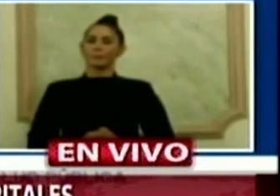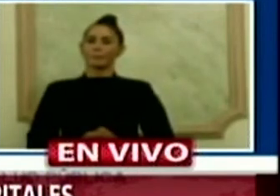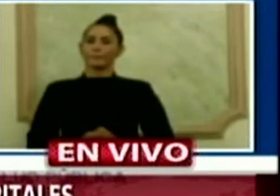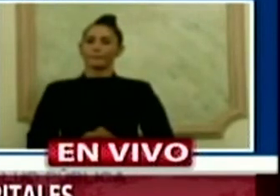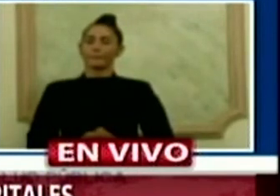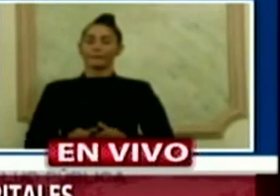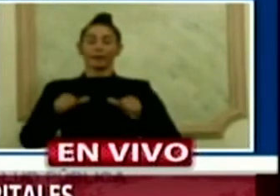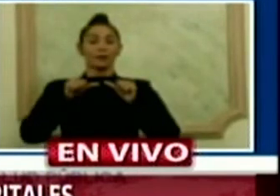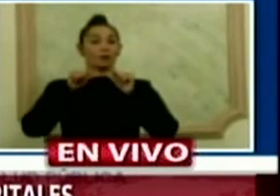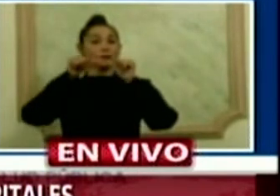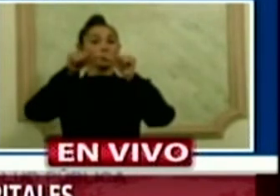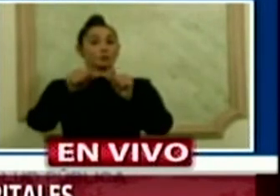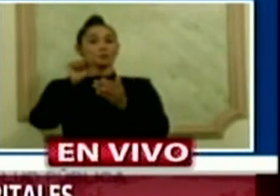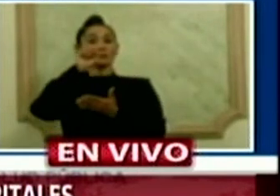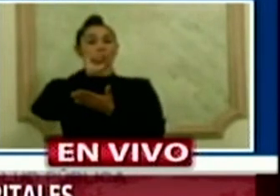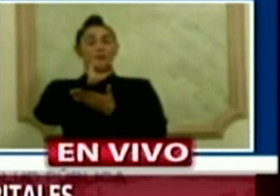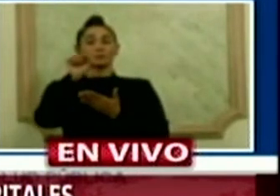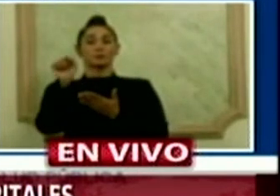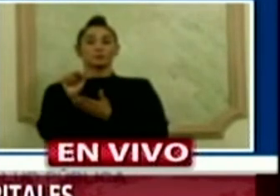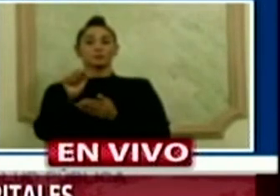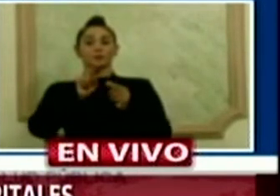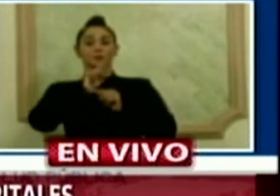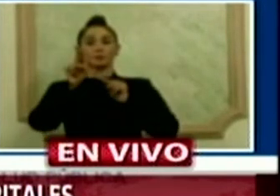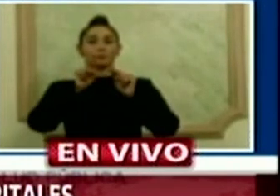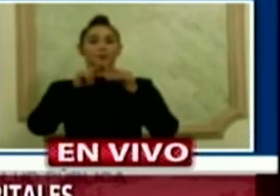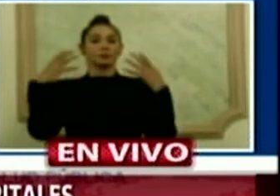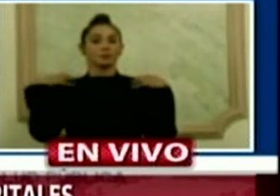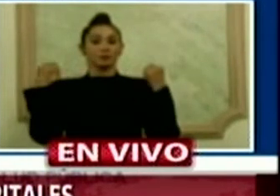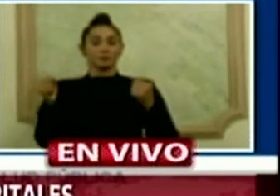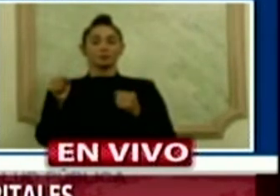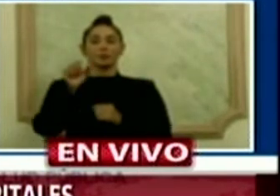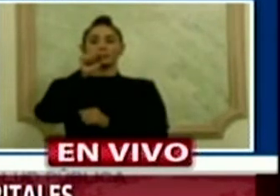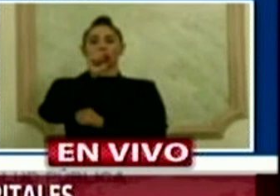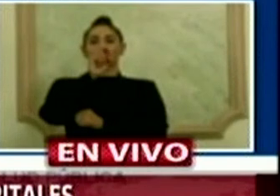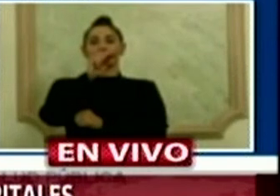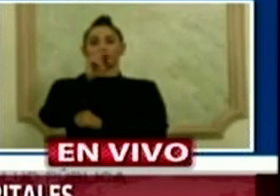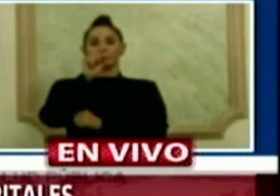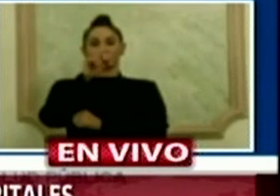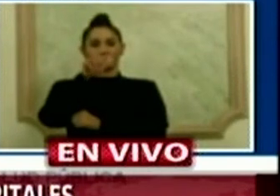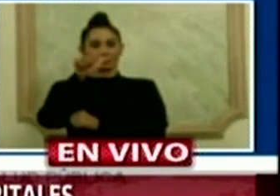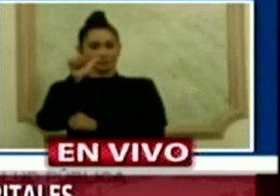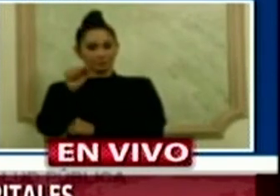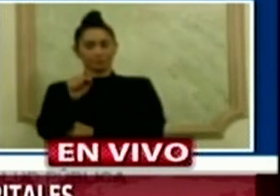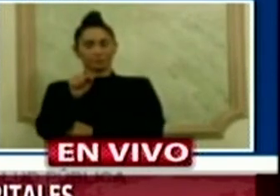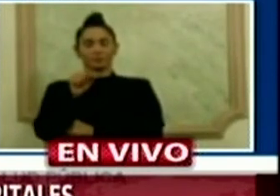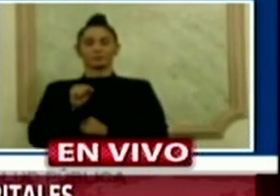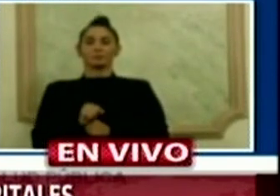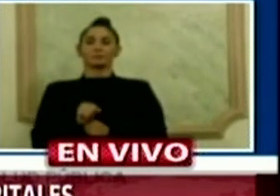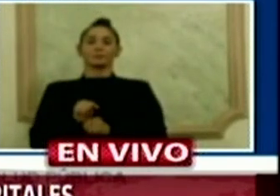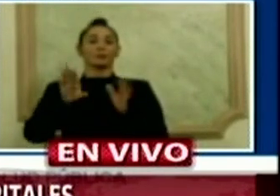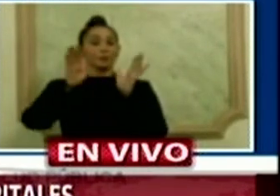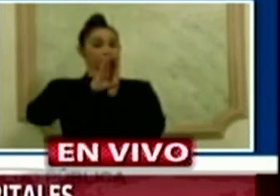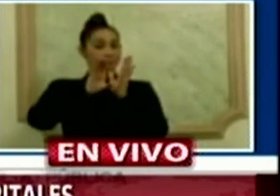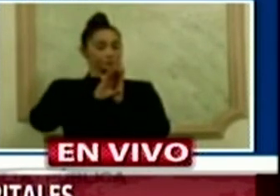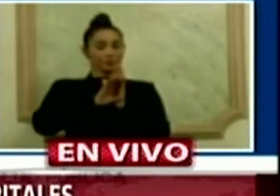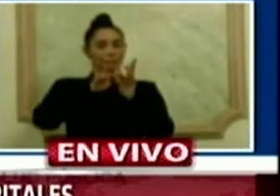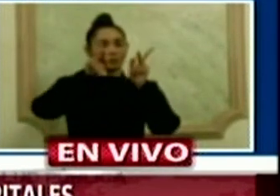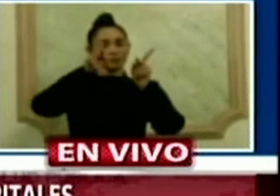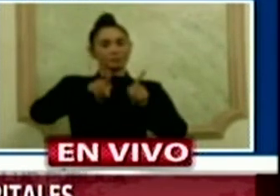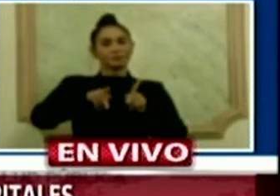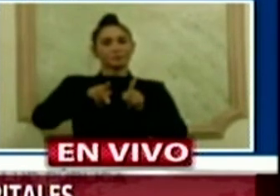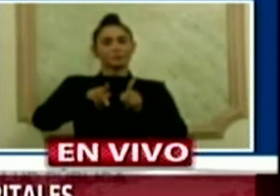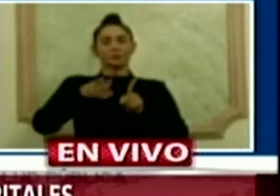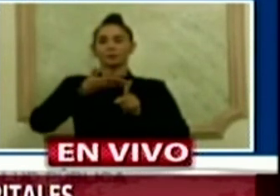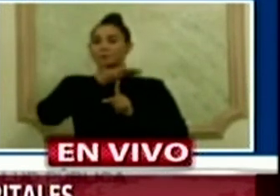Seguro Nacional de Salud, SENASA, lo que son las pruebas de COVID. En estos casos, quienes no tengan el Seguro Familiar de